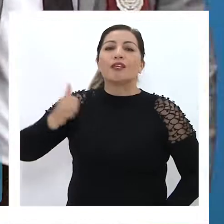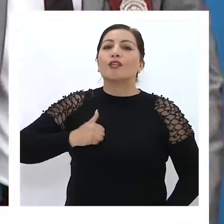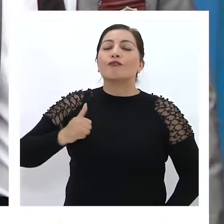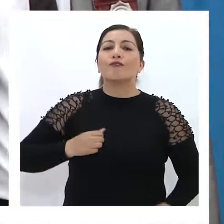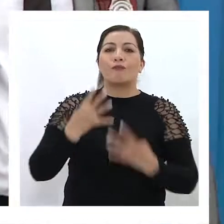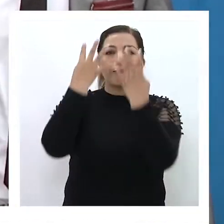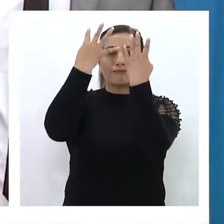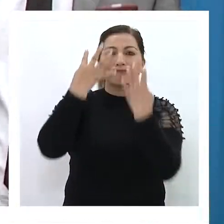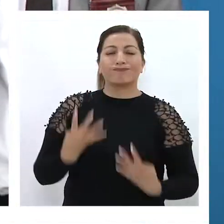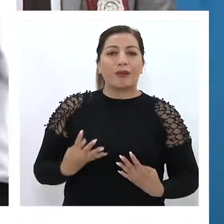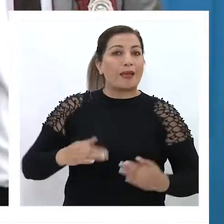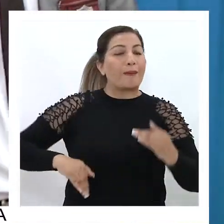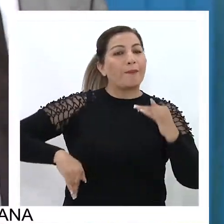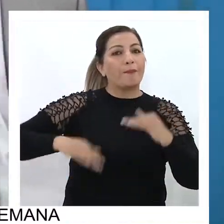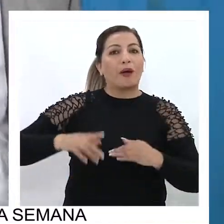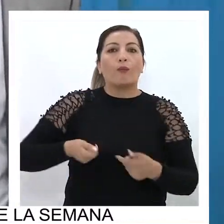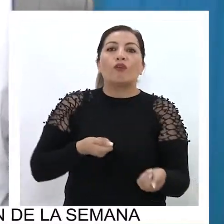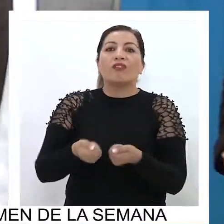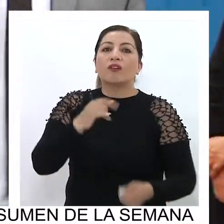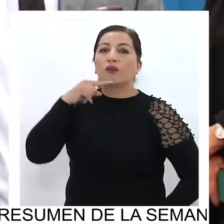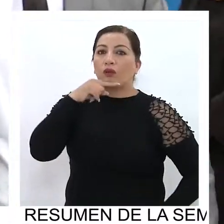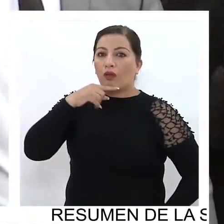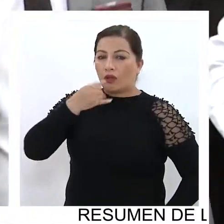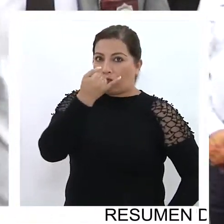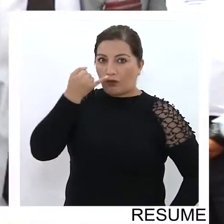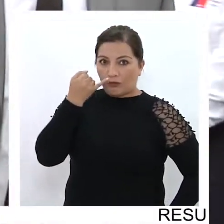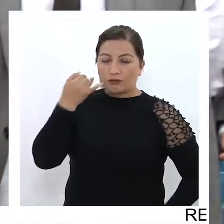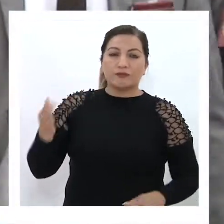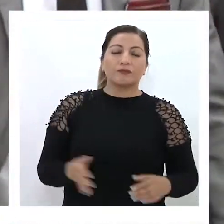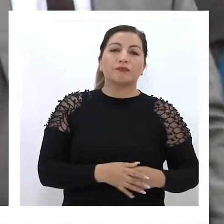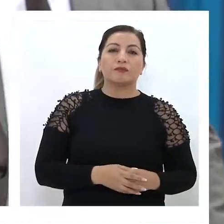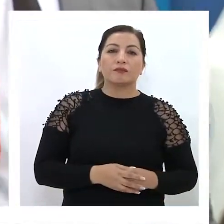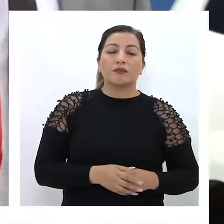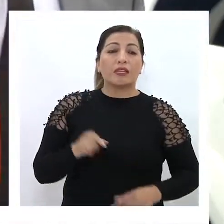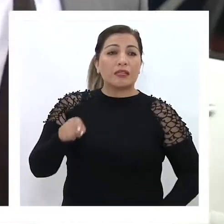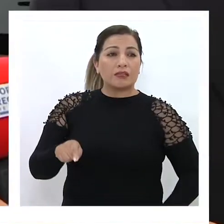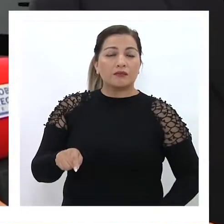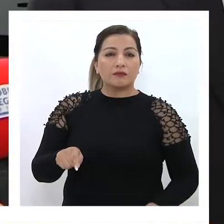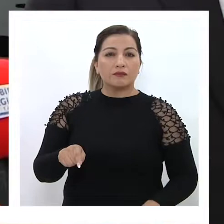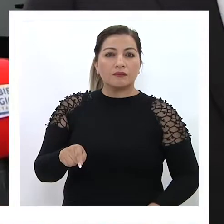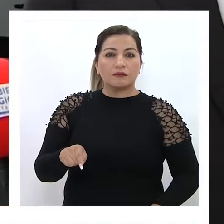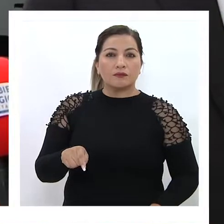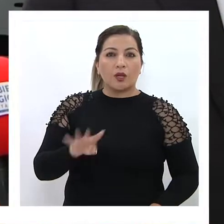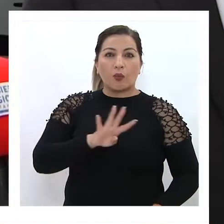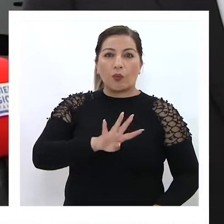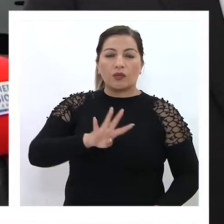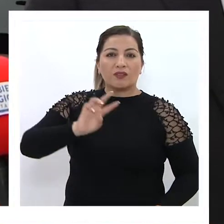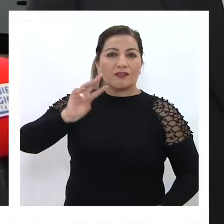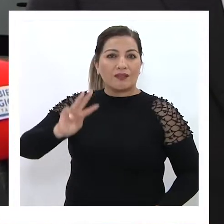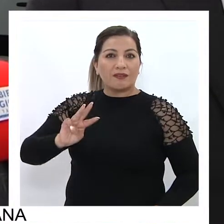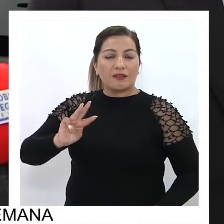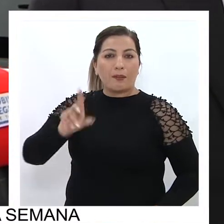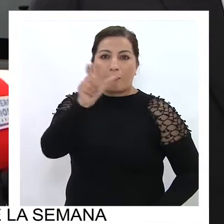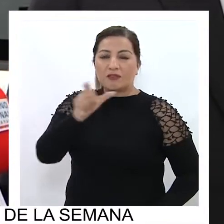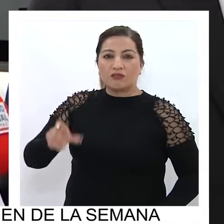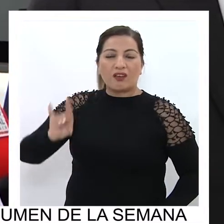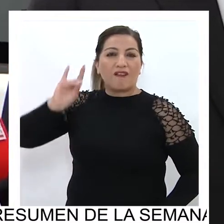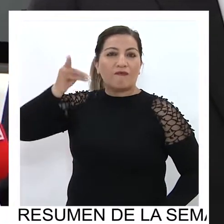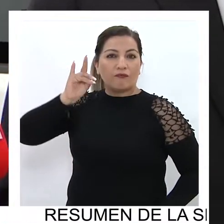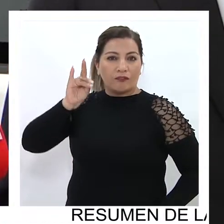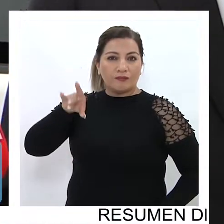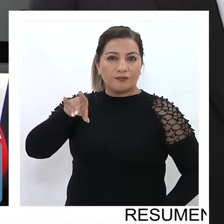cumplían condenas mayoritariamente por tráfico de drogas. Fundamentalmente estos son 43 bolivianos,